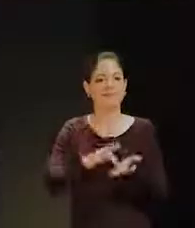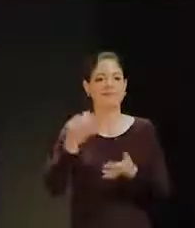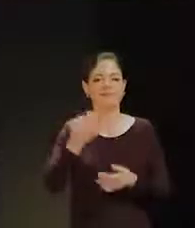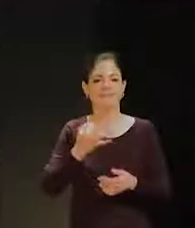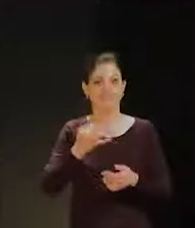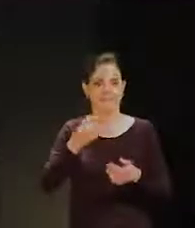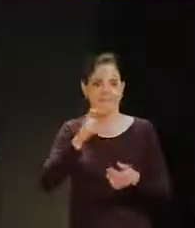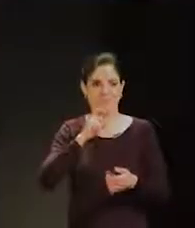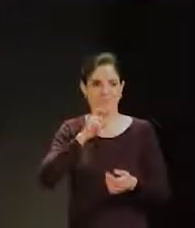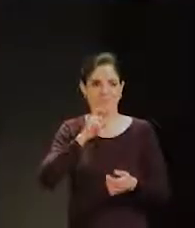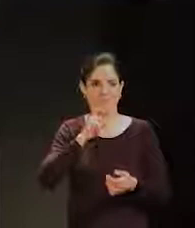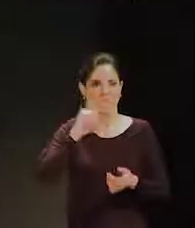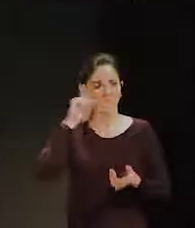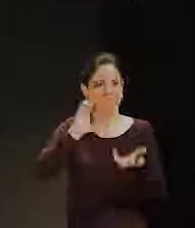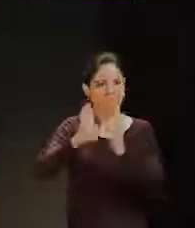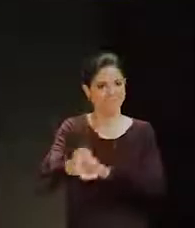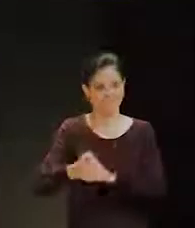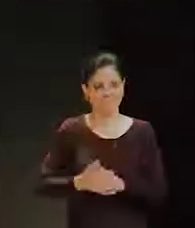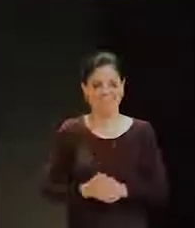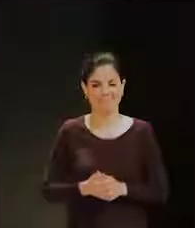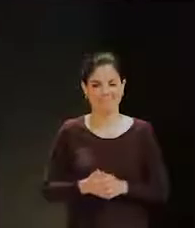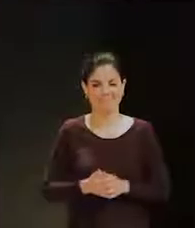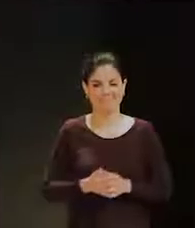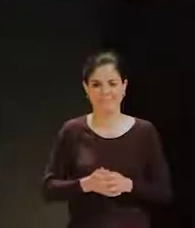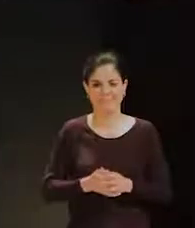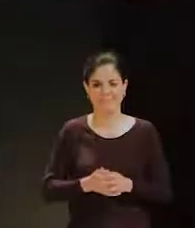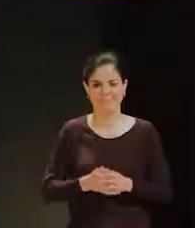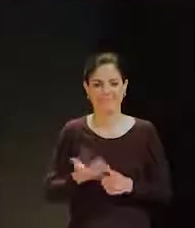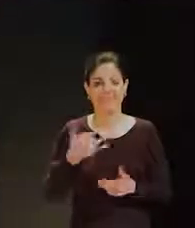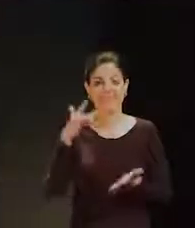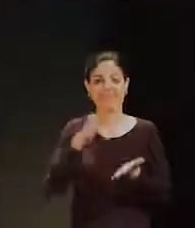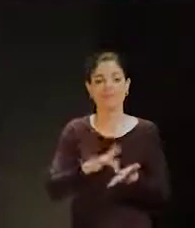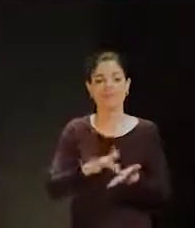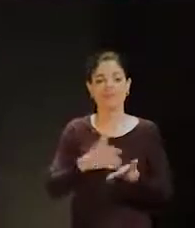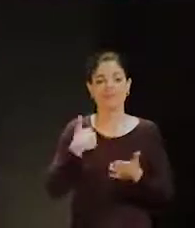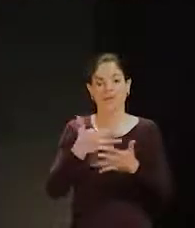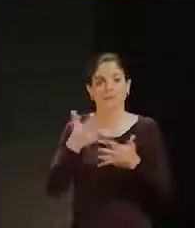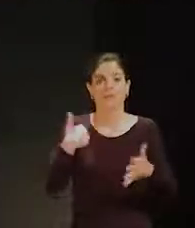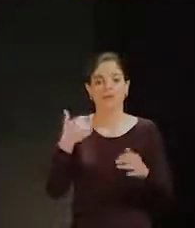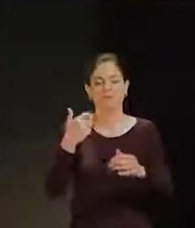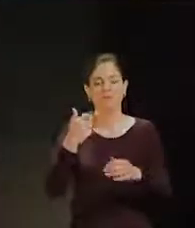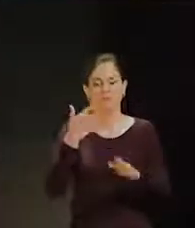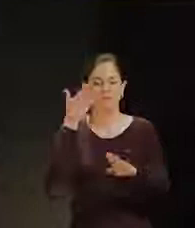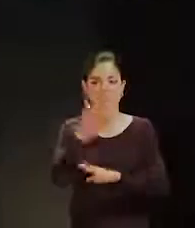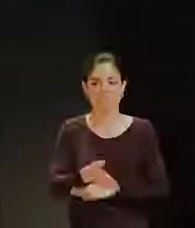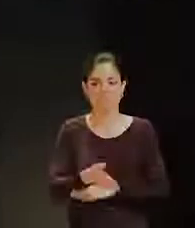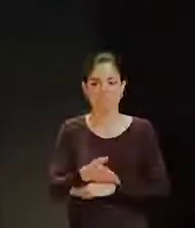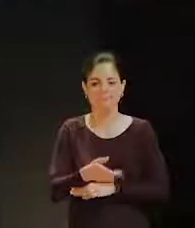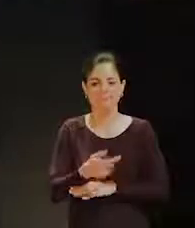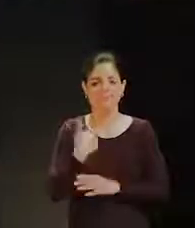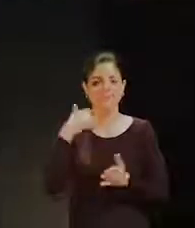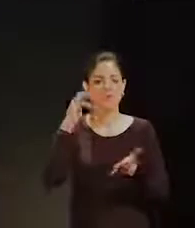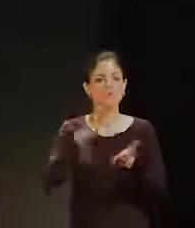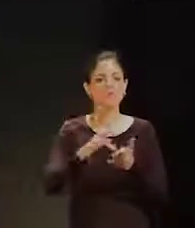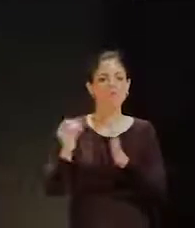chala, entonces... Entonces, llegamos a la casa del hombre en la